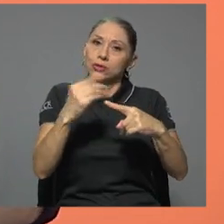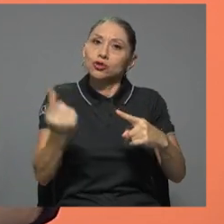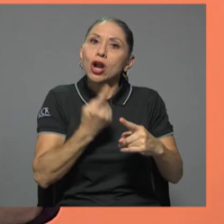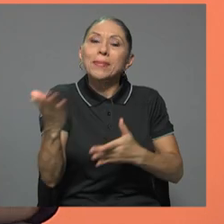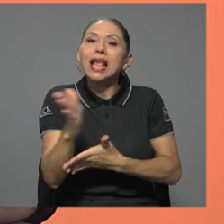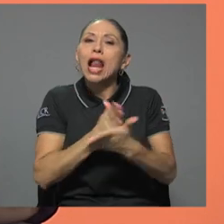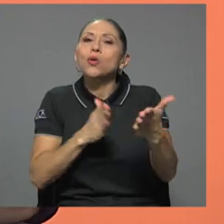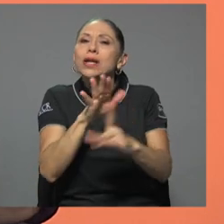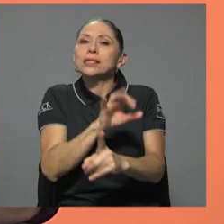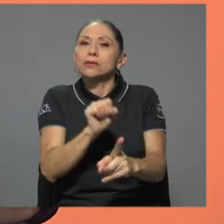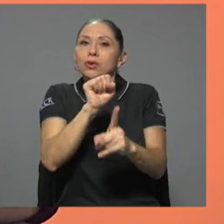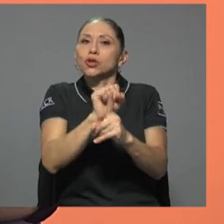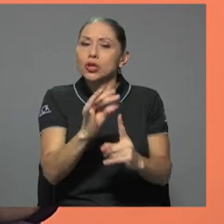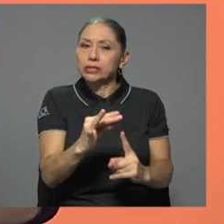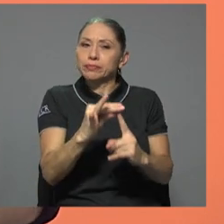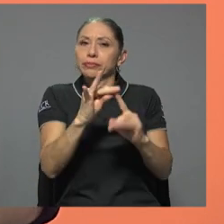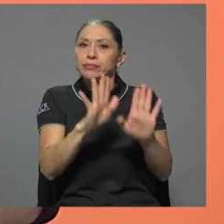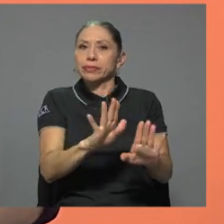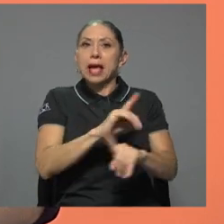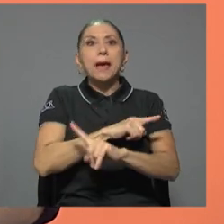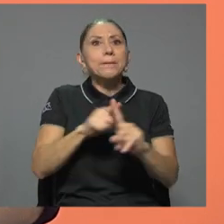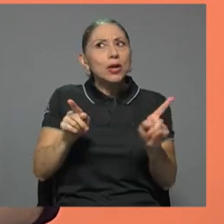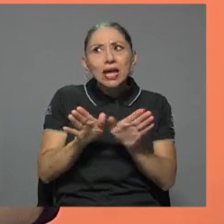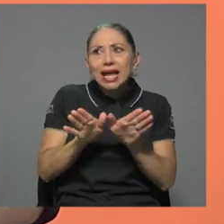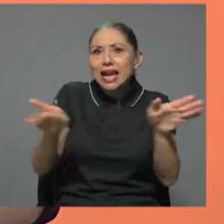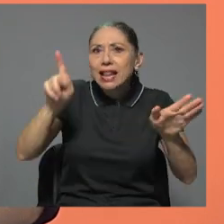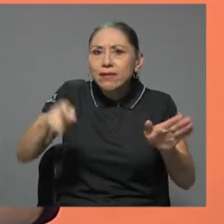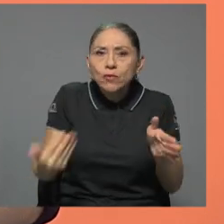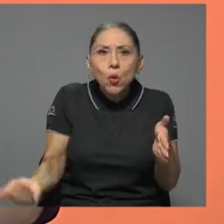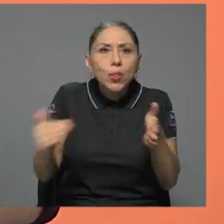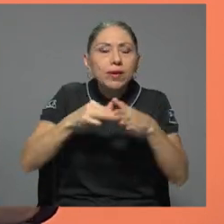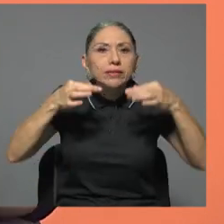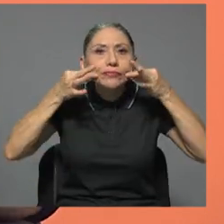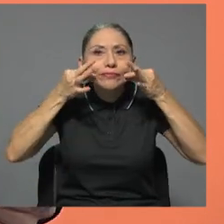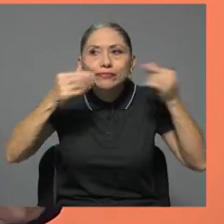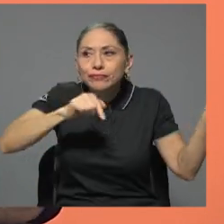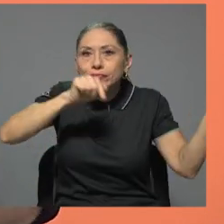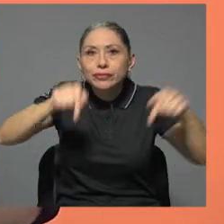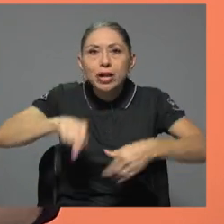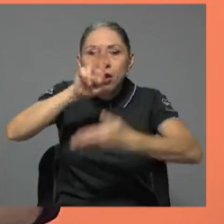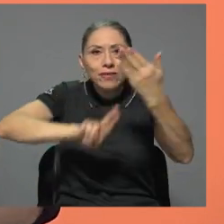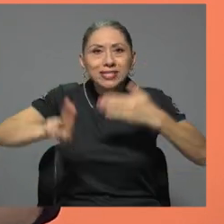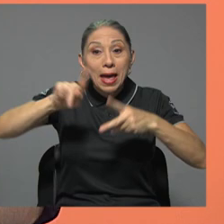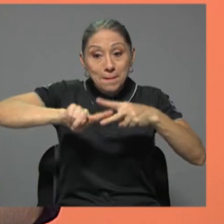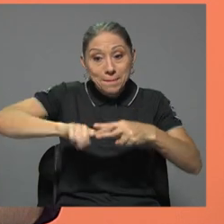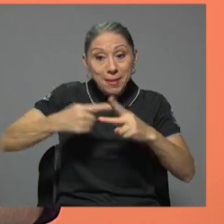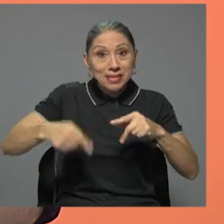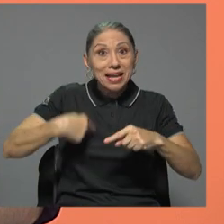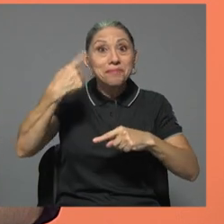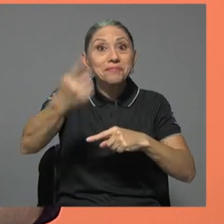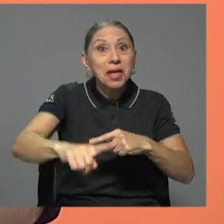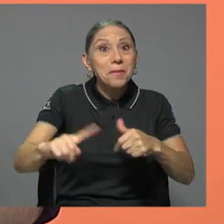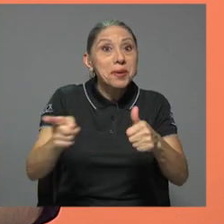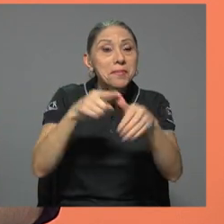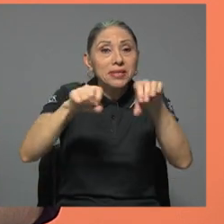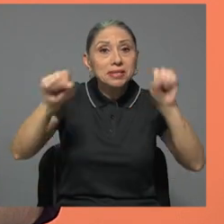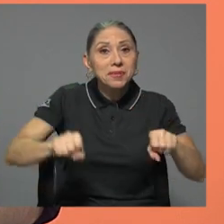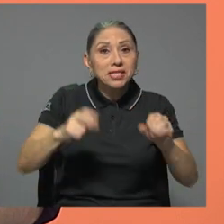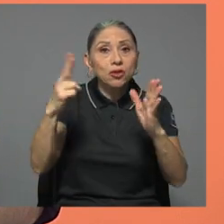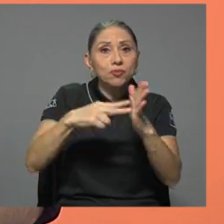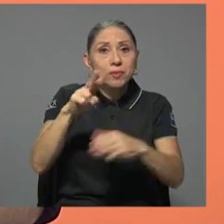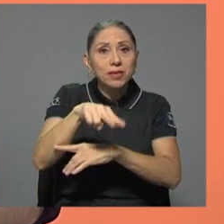ameriten pero que por lo general debería volverse más bien a la presidencial y dada que la universidad va a empezar el próximo se me del primer semestre del 2022